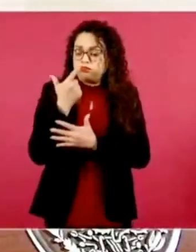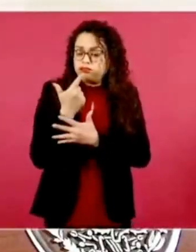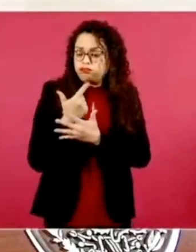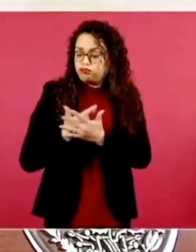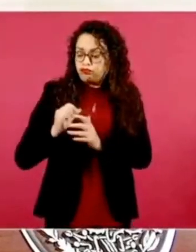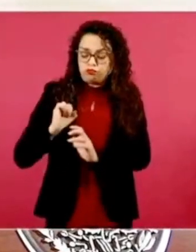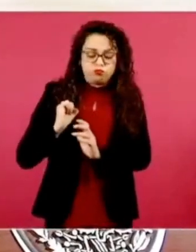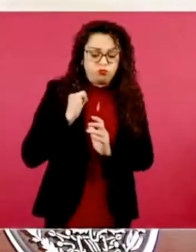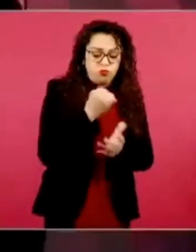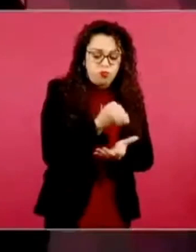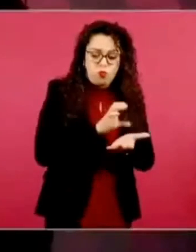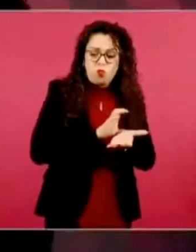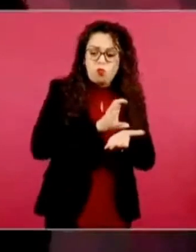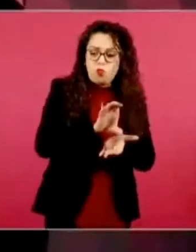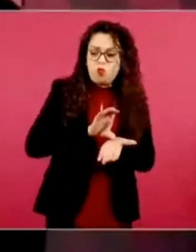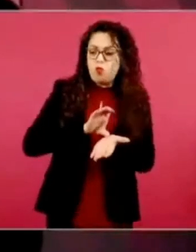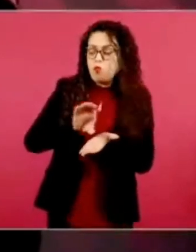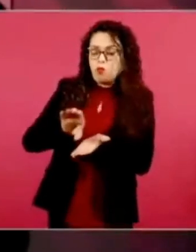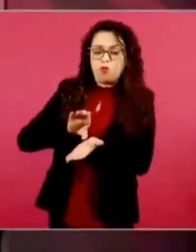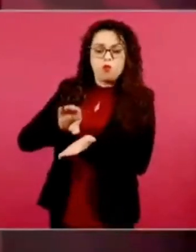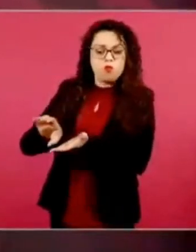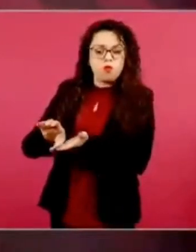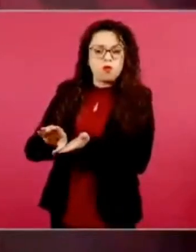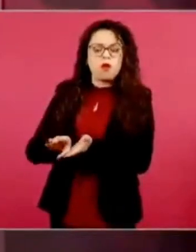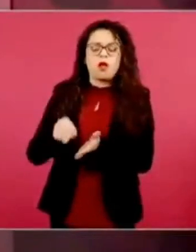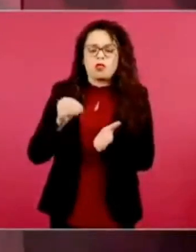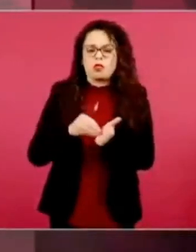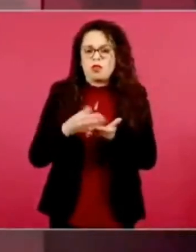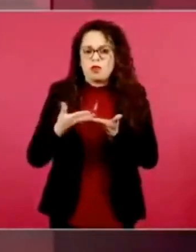Todavía publica una revista, nada más que ahora ya muy